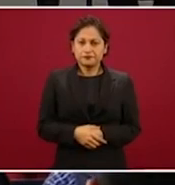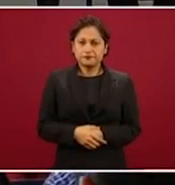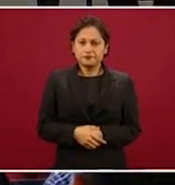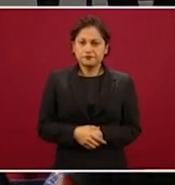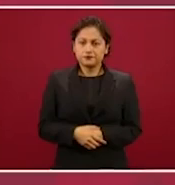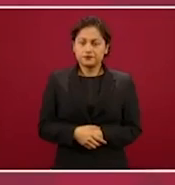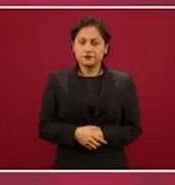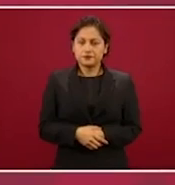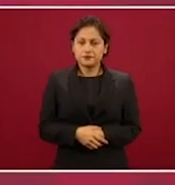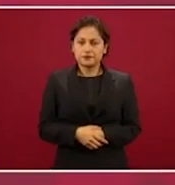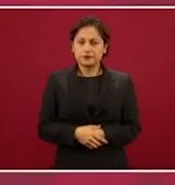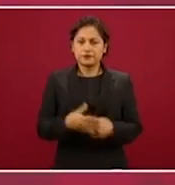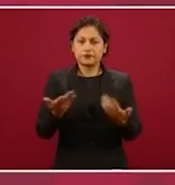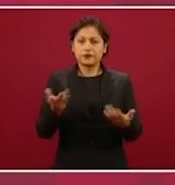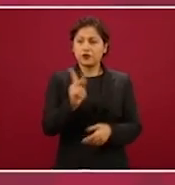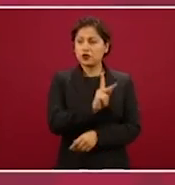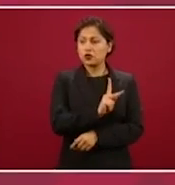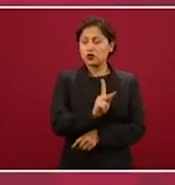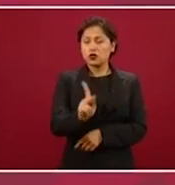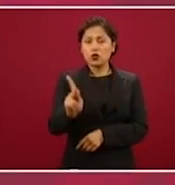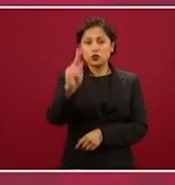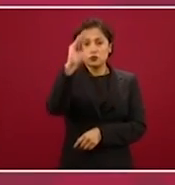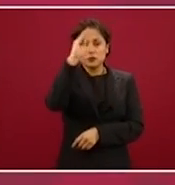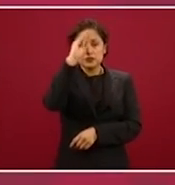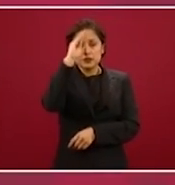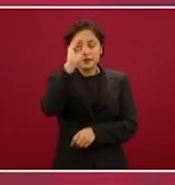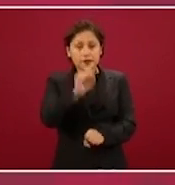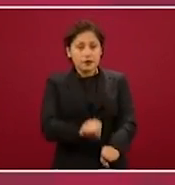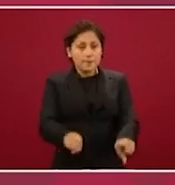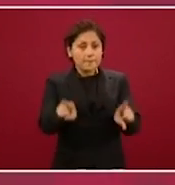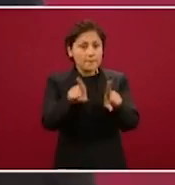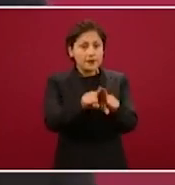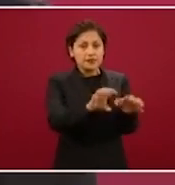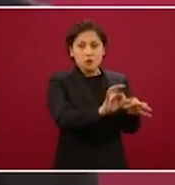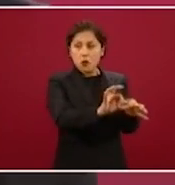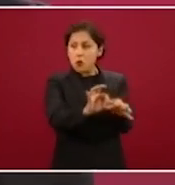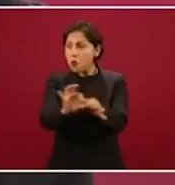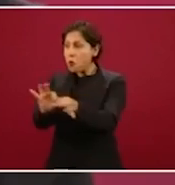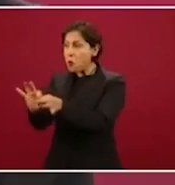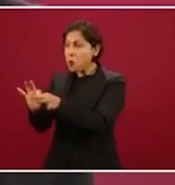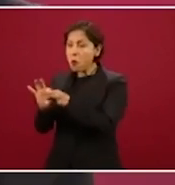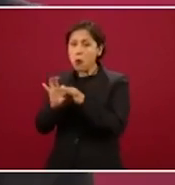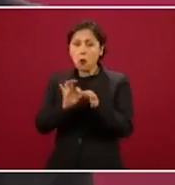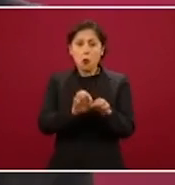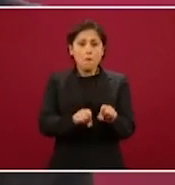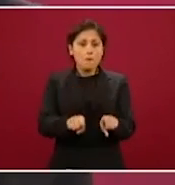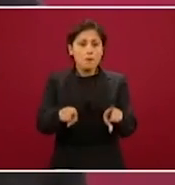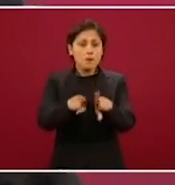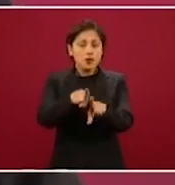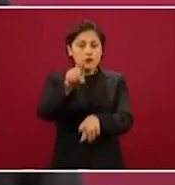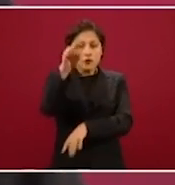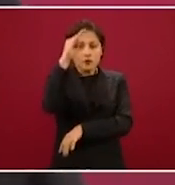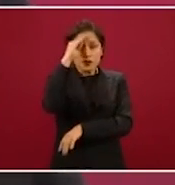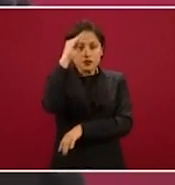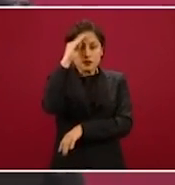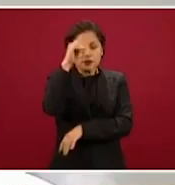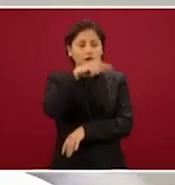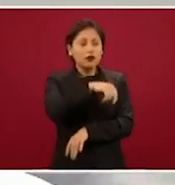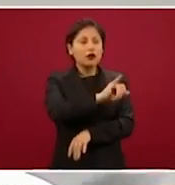fuese un pensamiento único, si todos estuviésemos de acuerdo en todo,